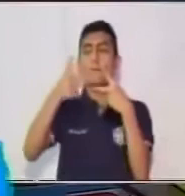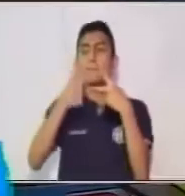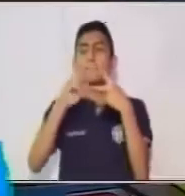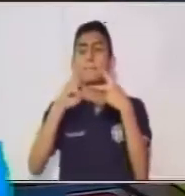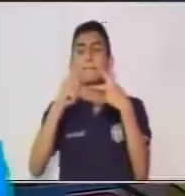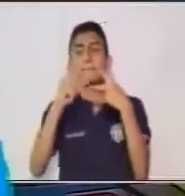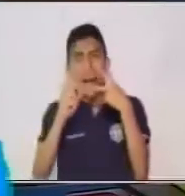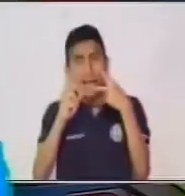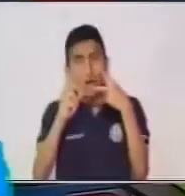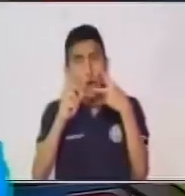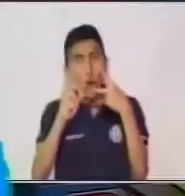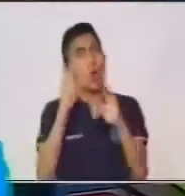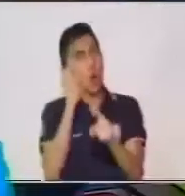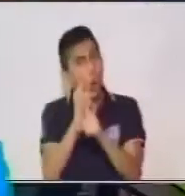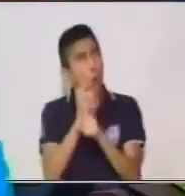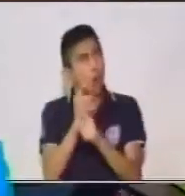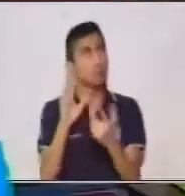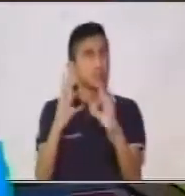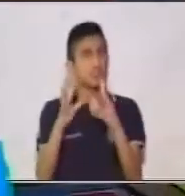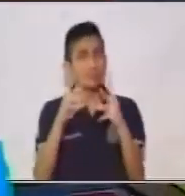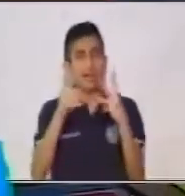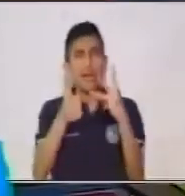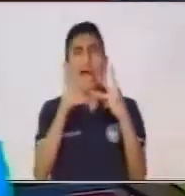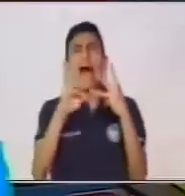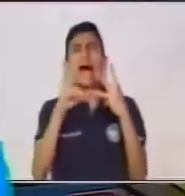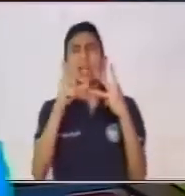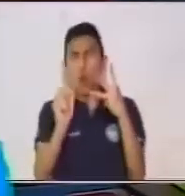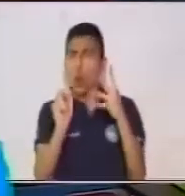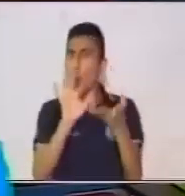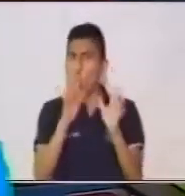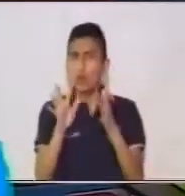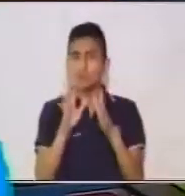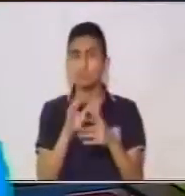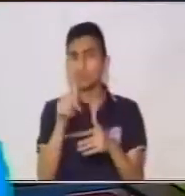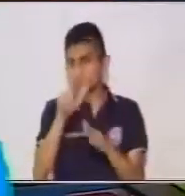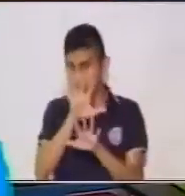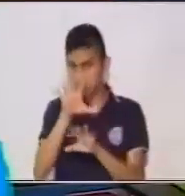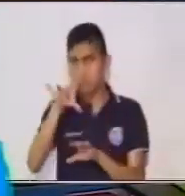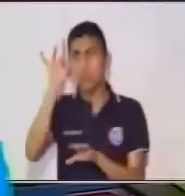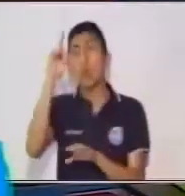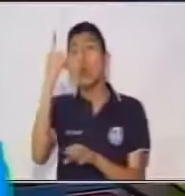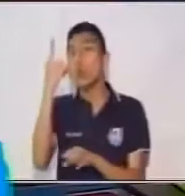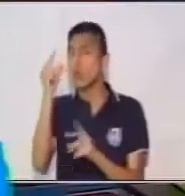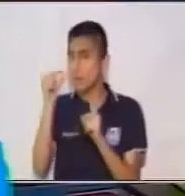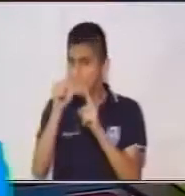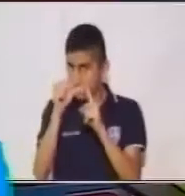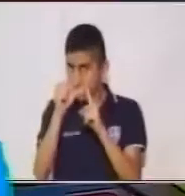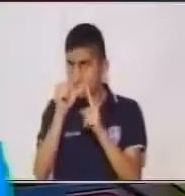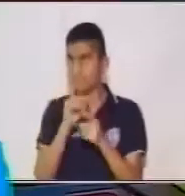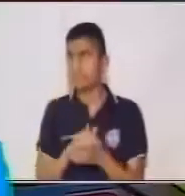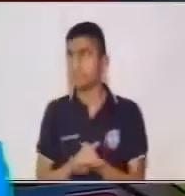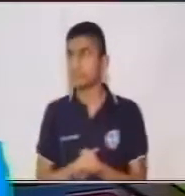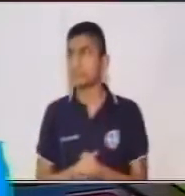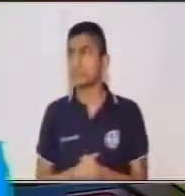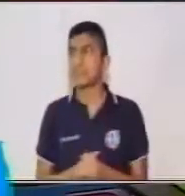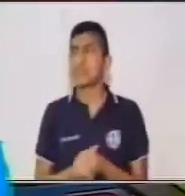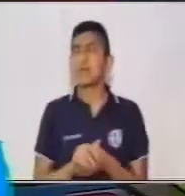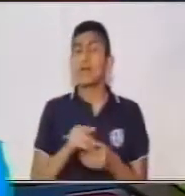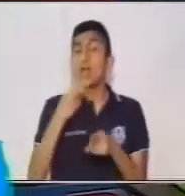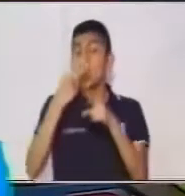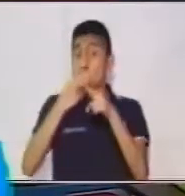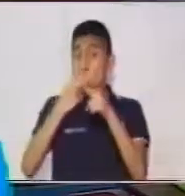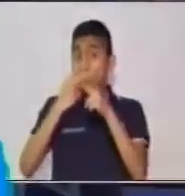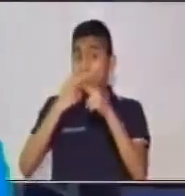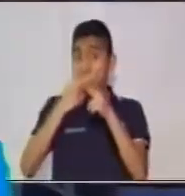marco. ¡Excelente! Y ahora solo nos falta una palabra. Y esta